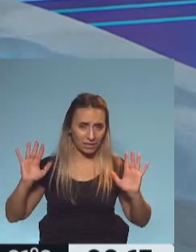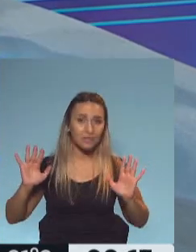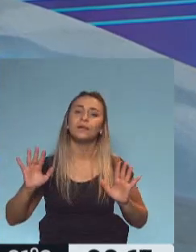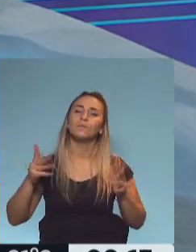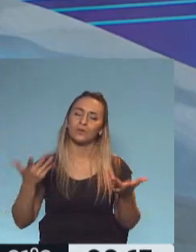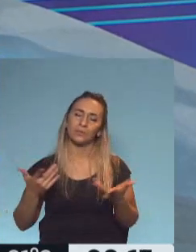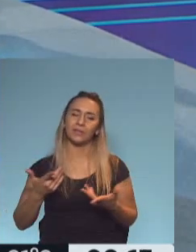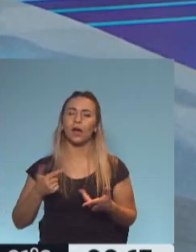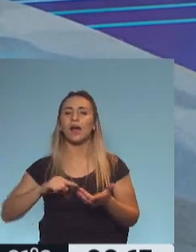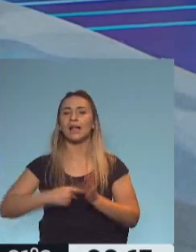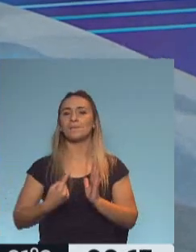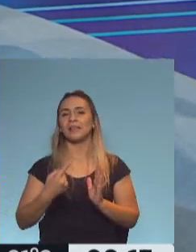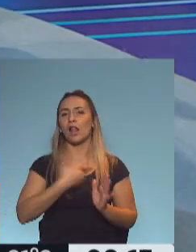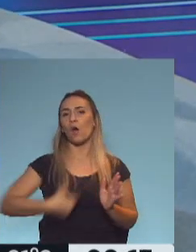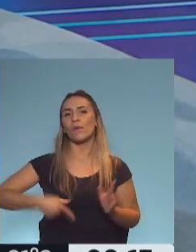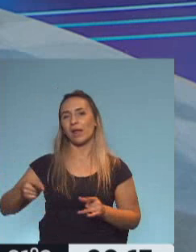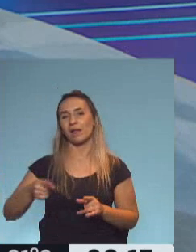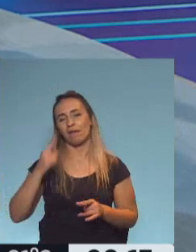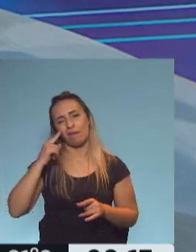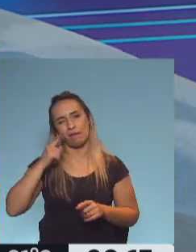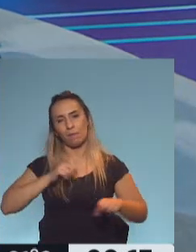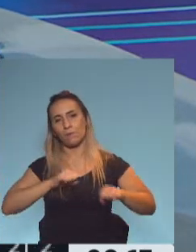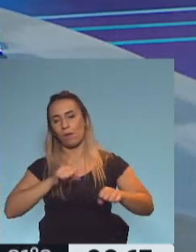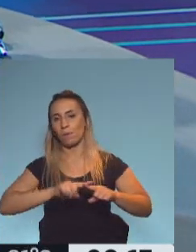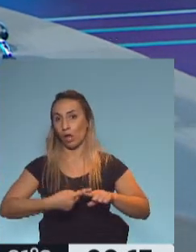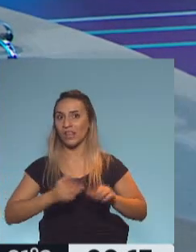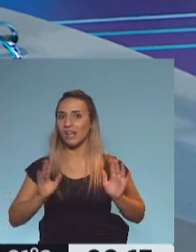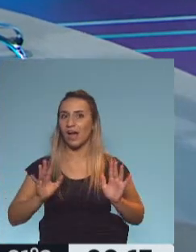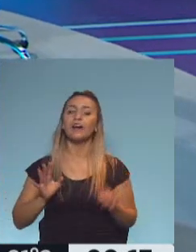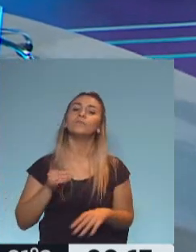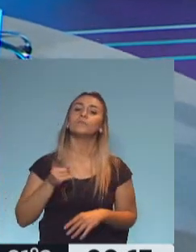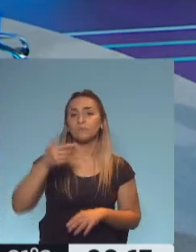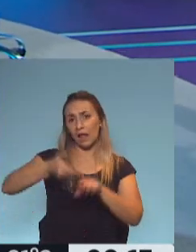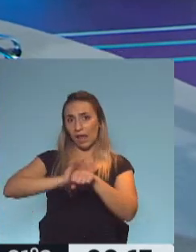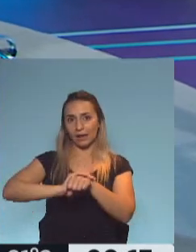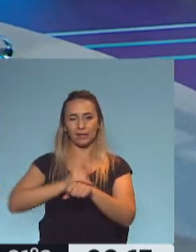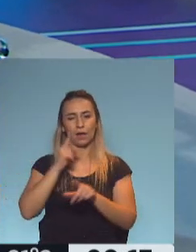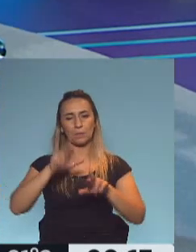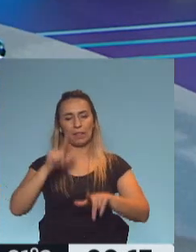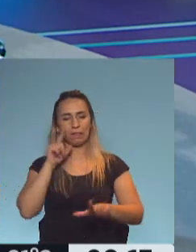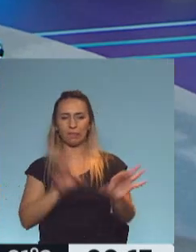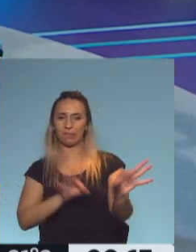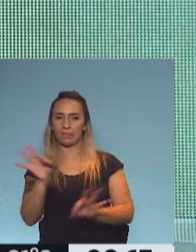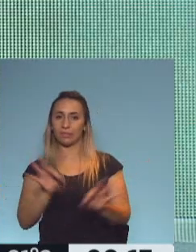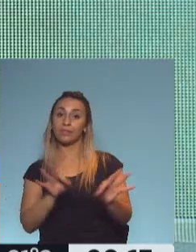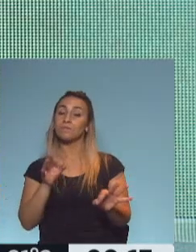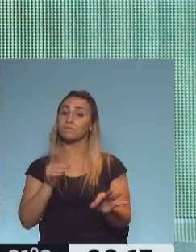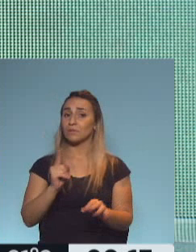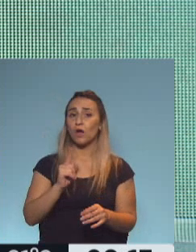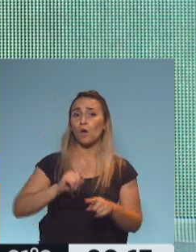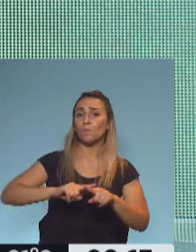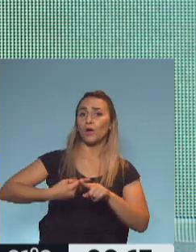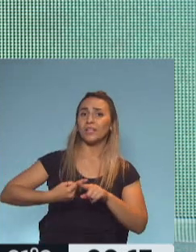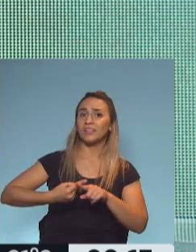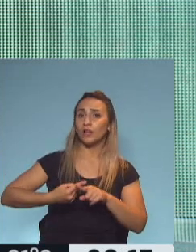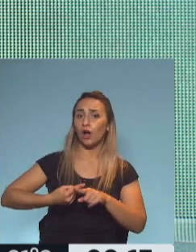política de Ciudad de Buenos Aires. Ahora, perdón, Nico, es Larreta muy estratégico porque los costos políticos, lo habías marcado vos ayer,